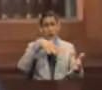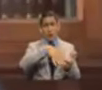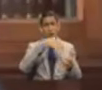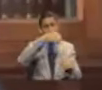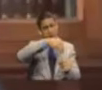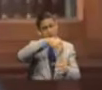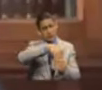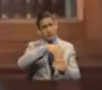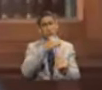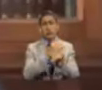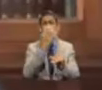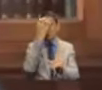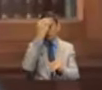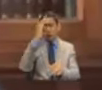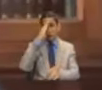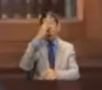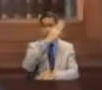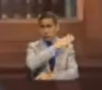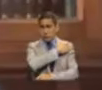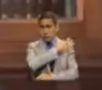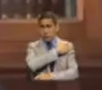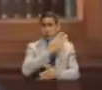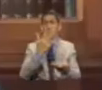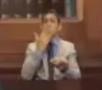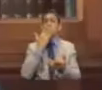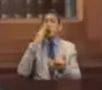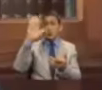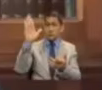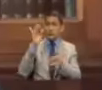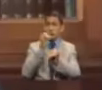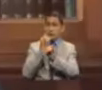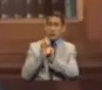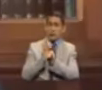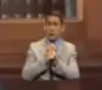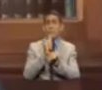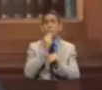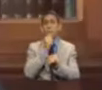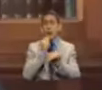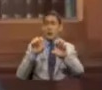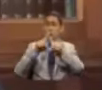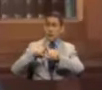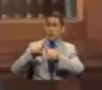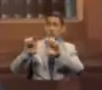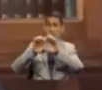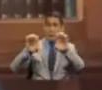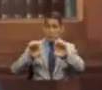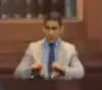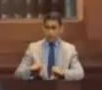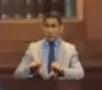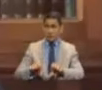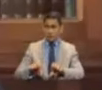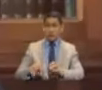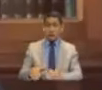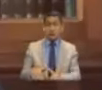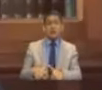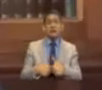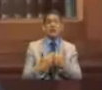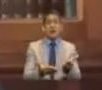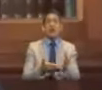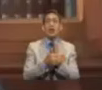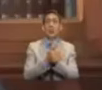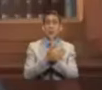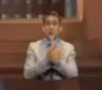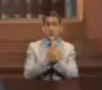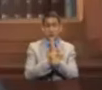a través de instituciones públicas como el SECAO, instituciones privadas, empresas, se capaciten y tengan alguna experiencia, puedan luego